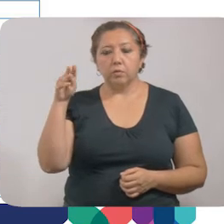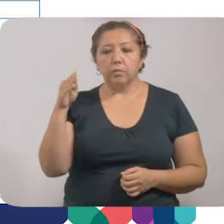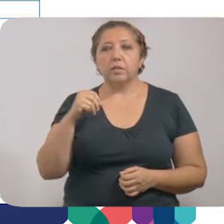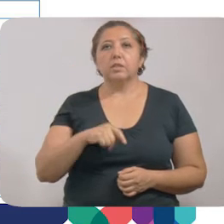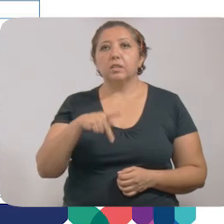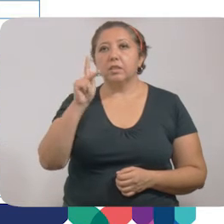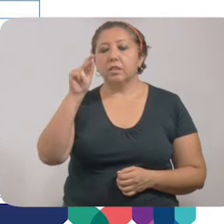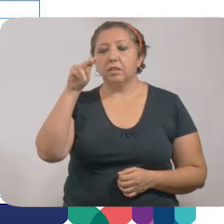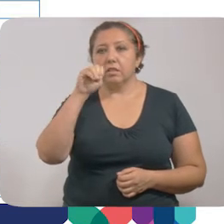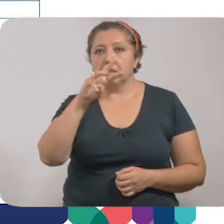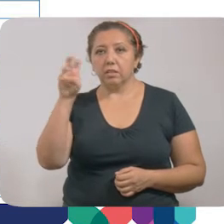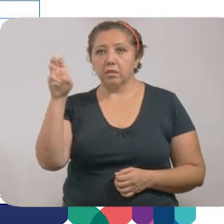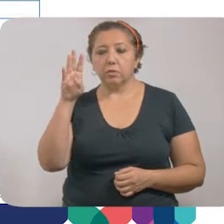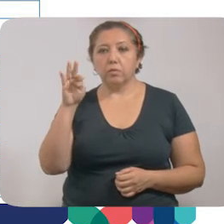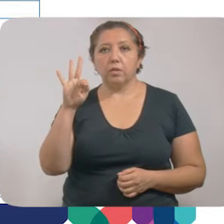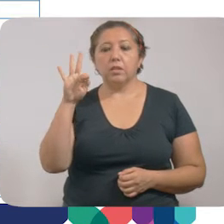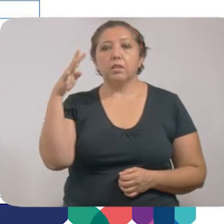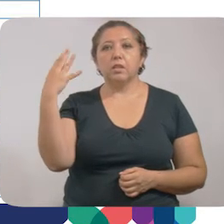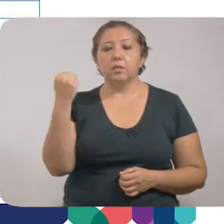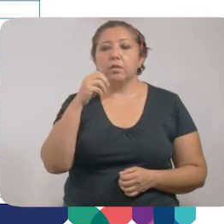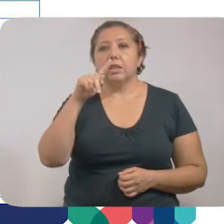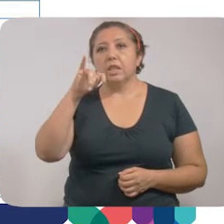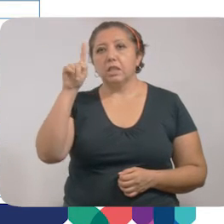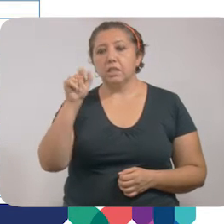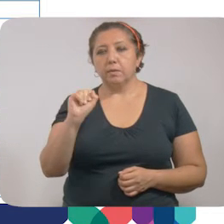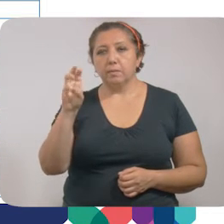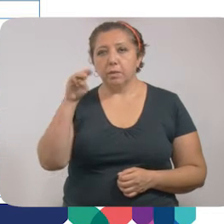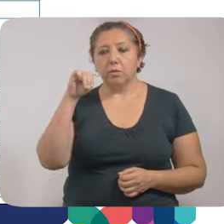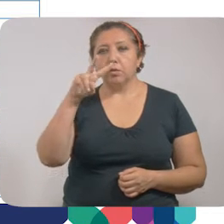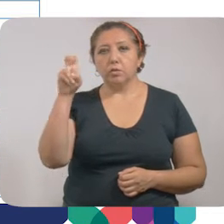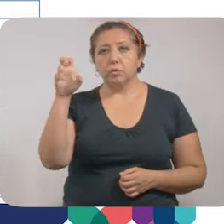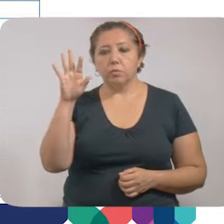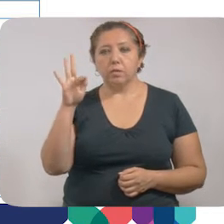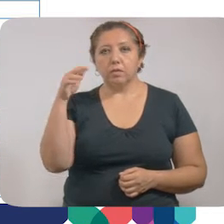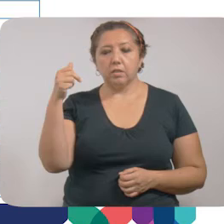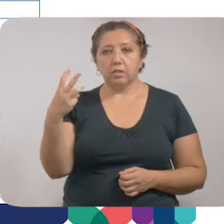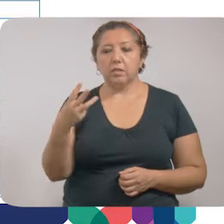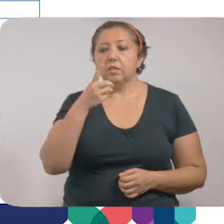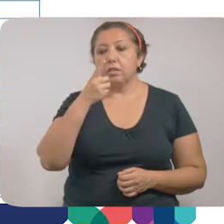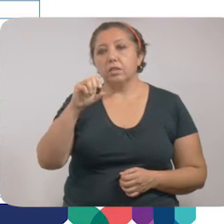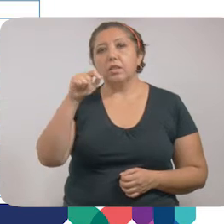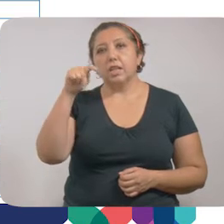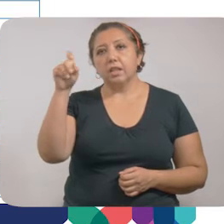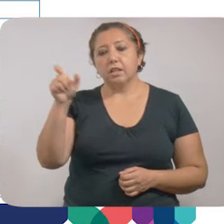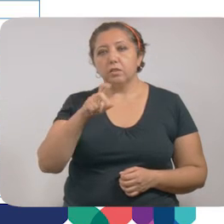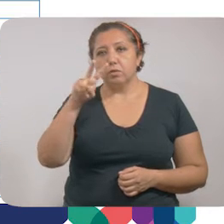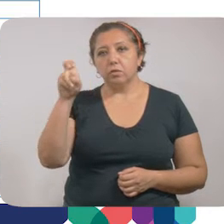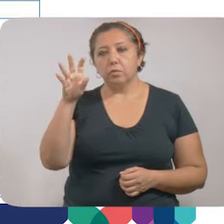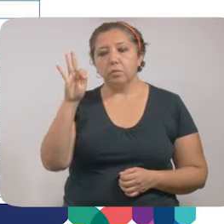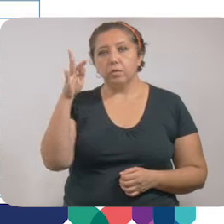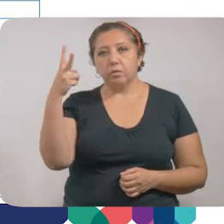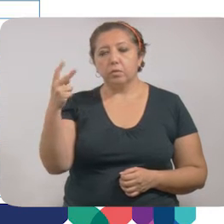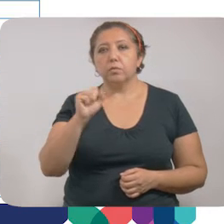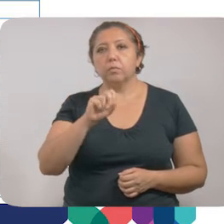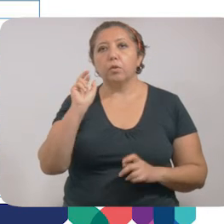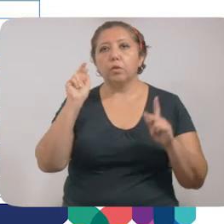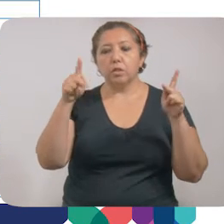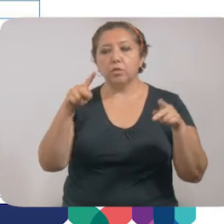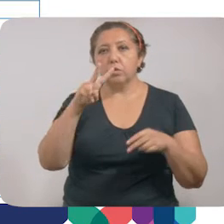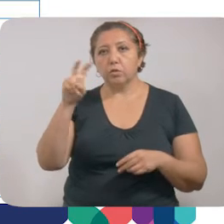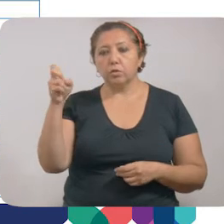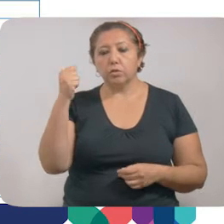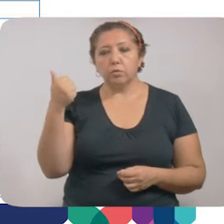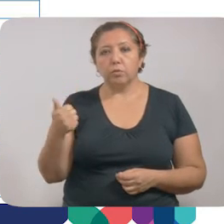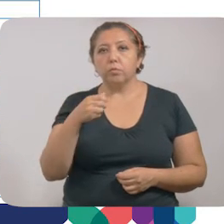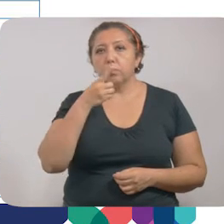Canacín 349, Tizimín 243, Tecash 242, Progreso 201,